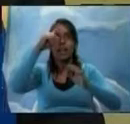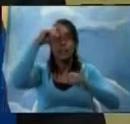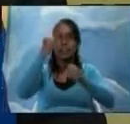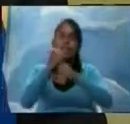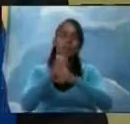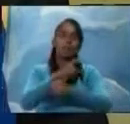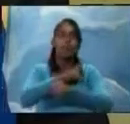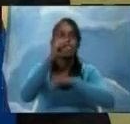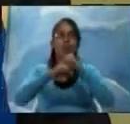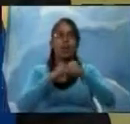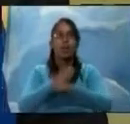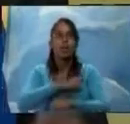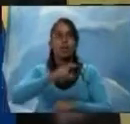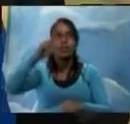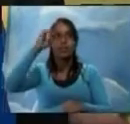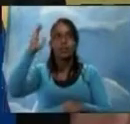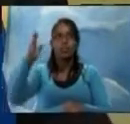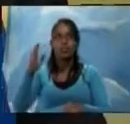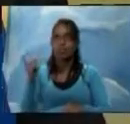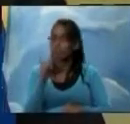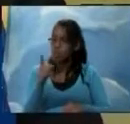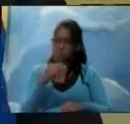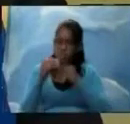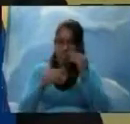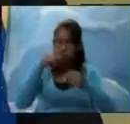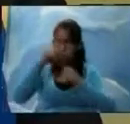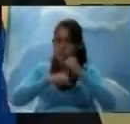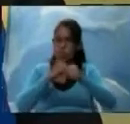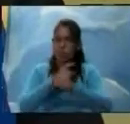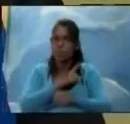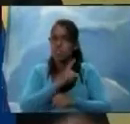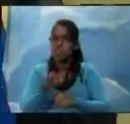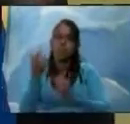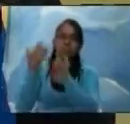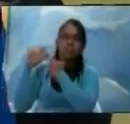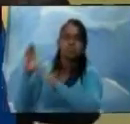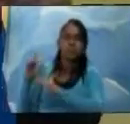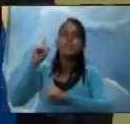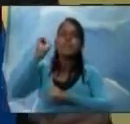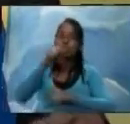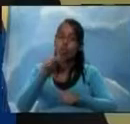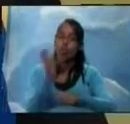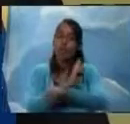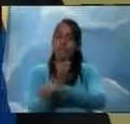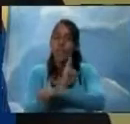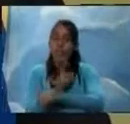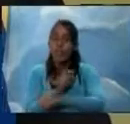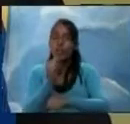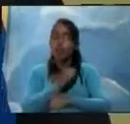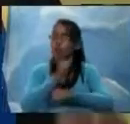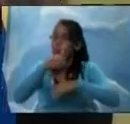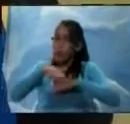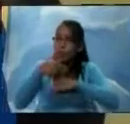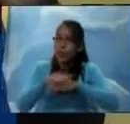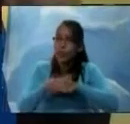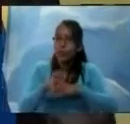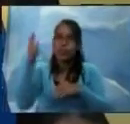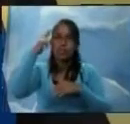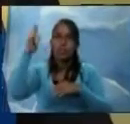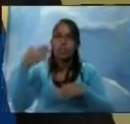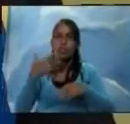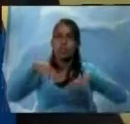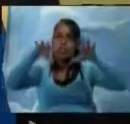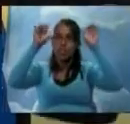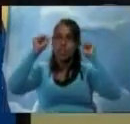de la obra del Señor, que no hacemos la obra de Dios indolentemente, sino con diligencia, con prontitud, sabiendo